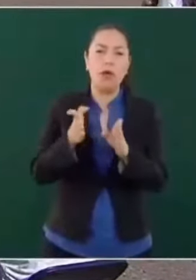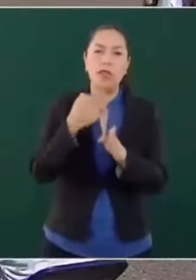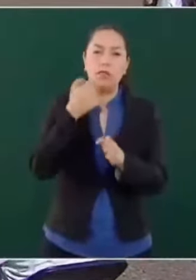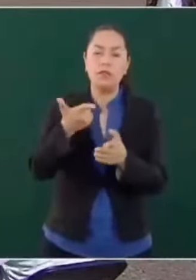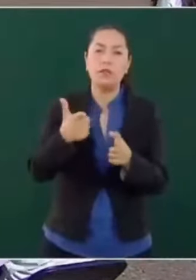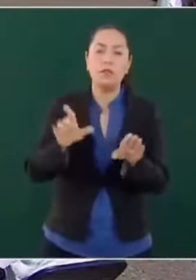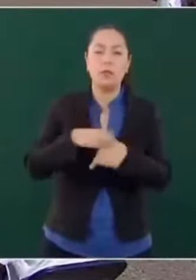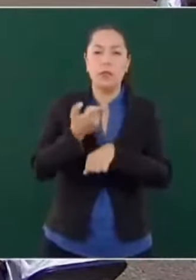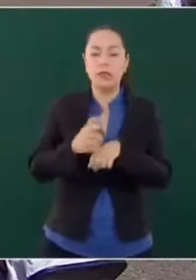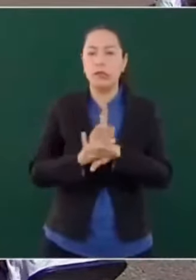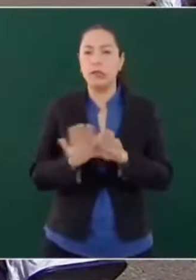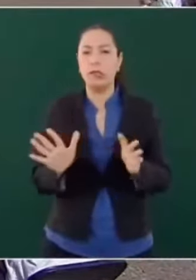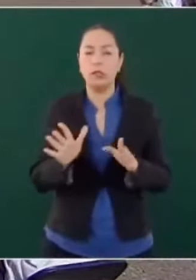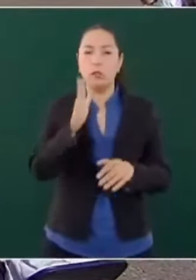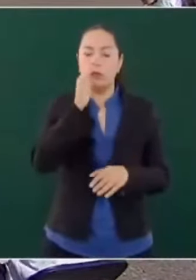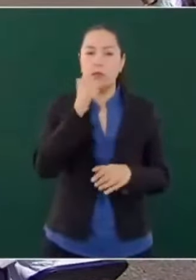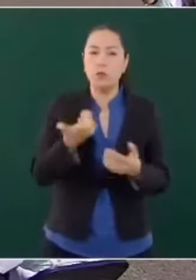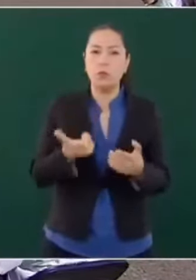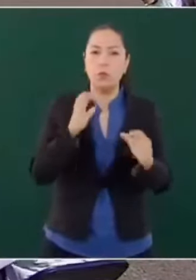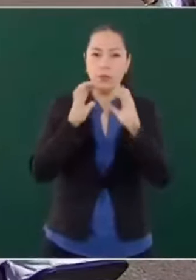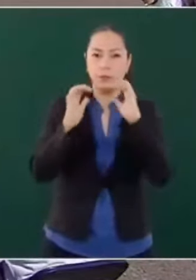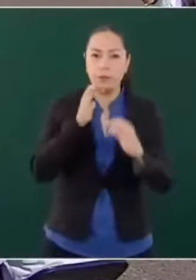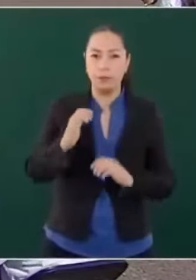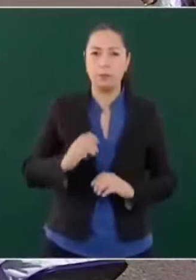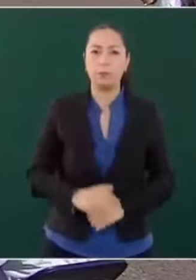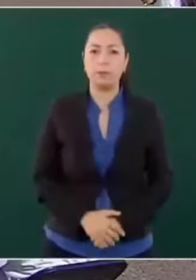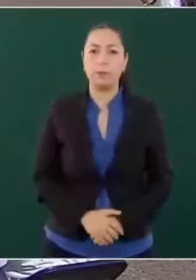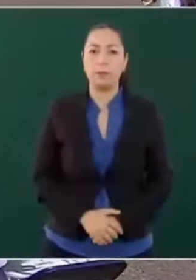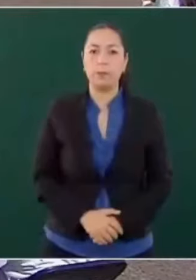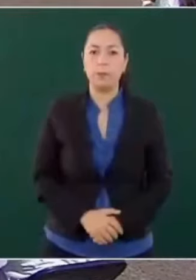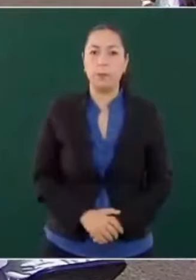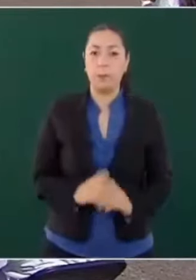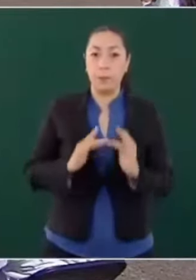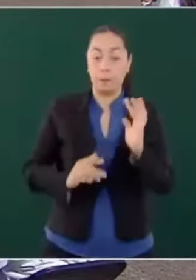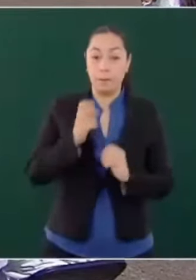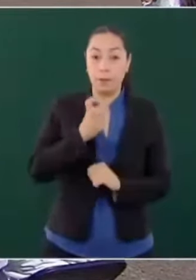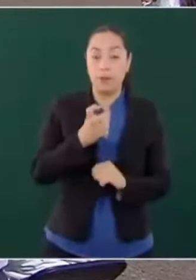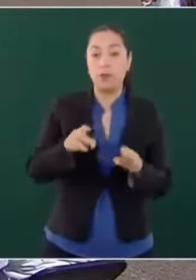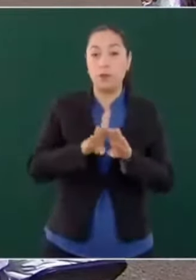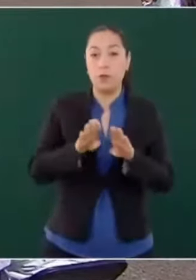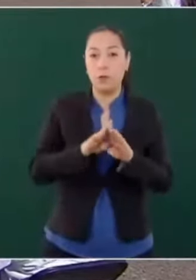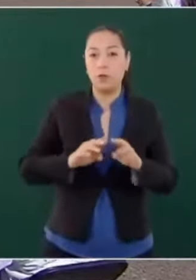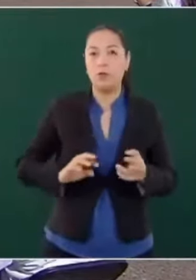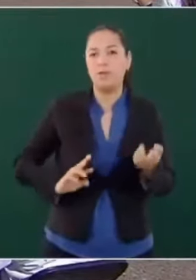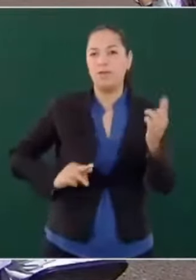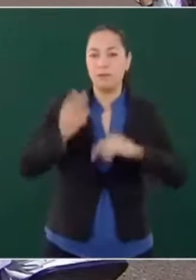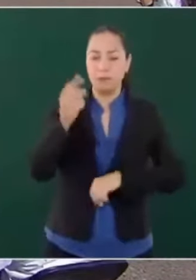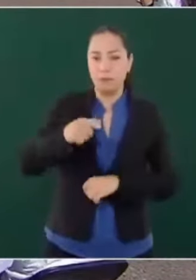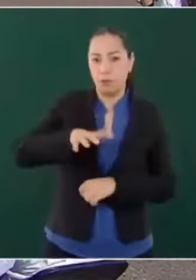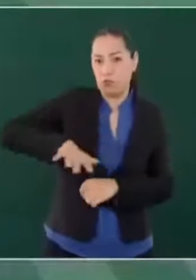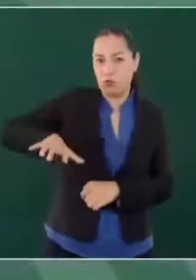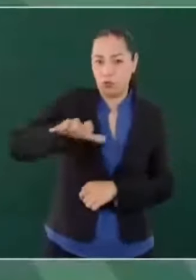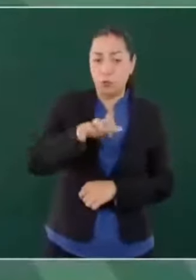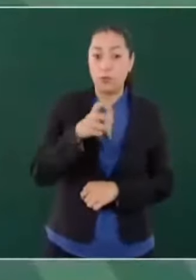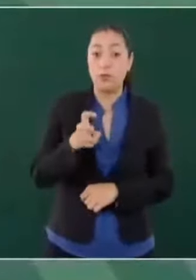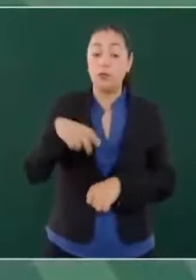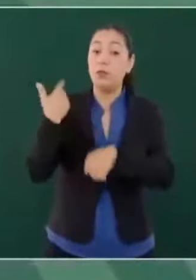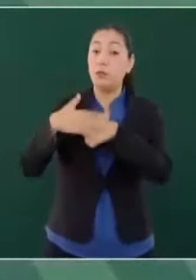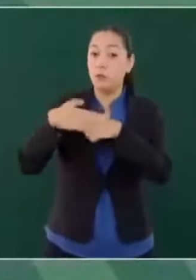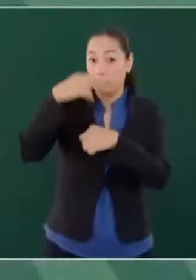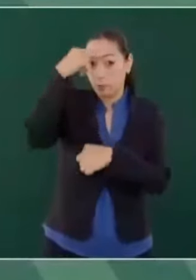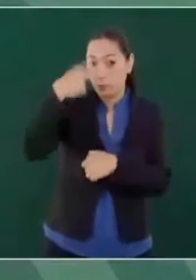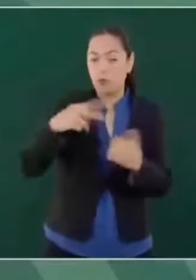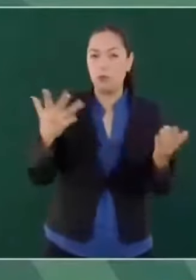ruptura de la alianza entre su partido, la Acción Democrática Nacional, y la de Revolución Ciudadana. Próximas acciones de México, tres